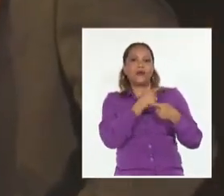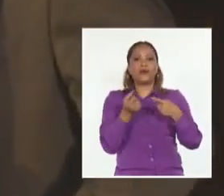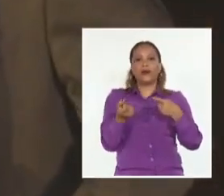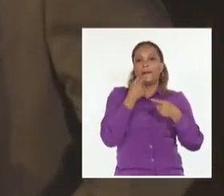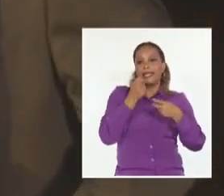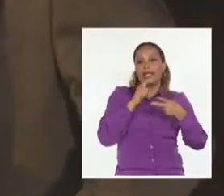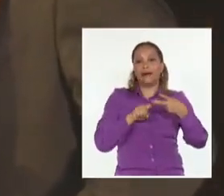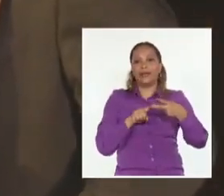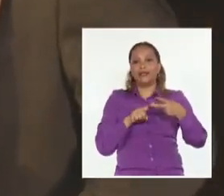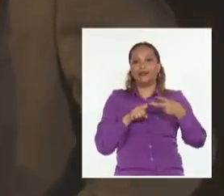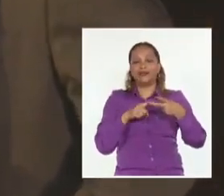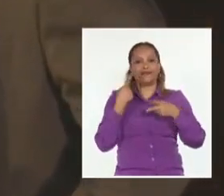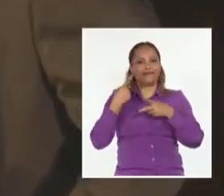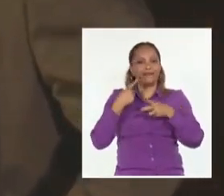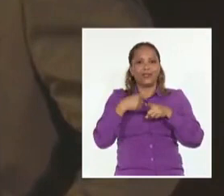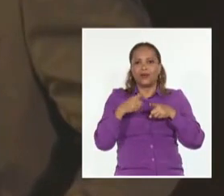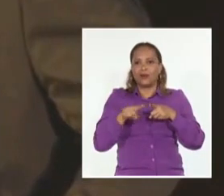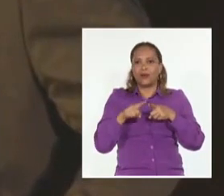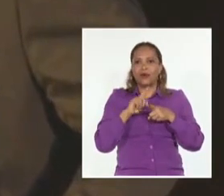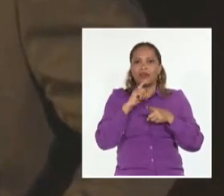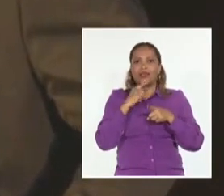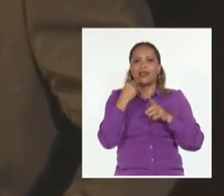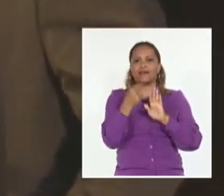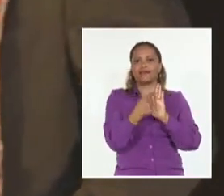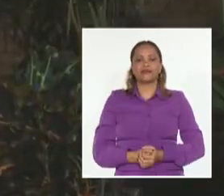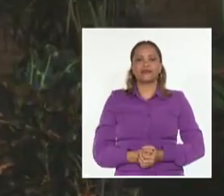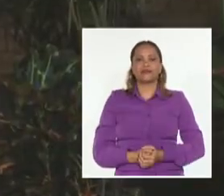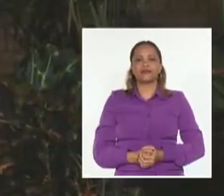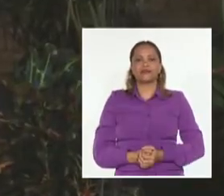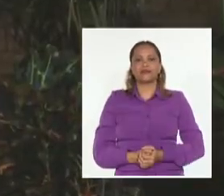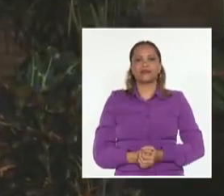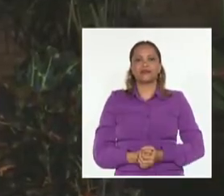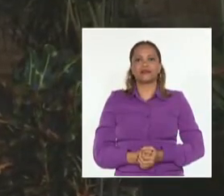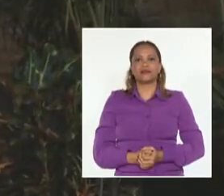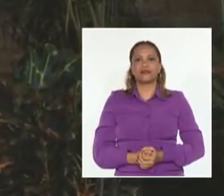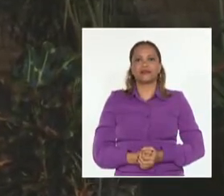medicamentos, equipamiento y protocolos hechos en Cuba.